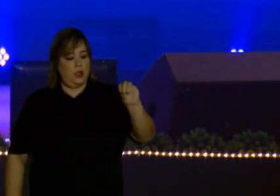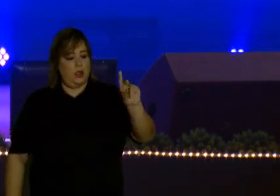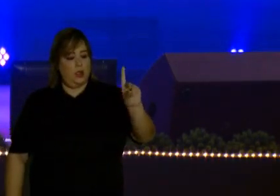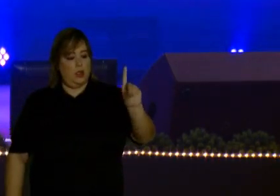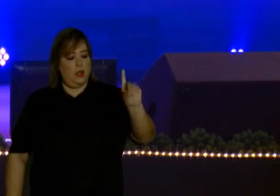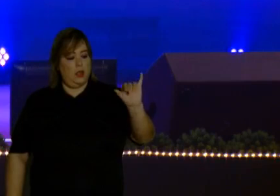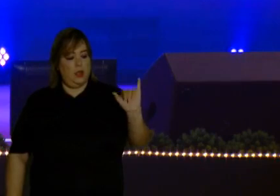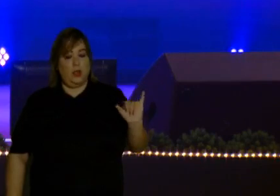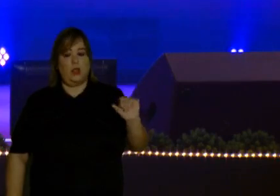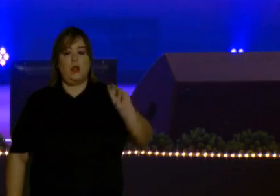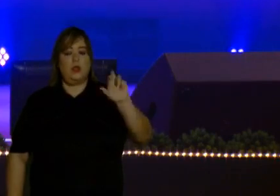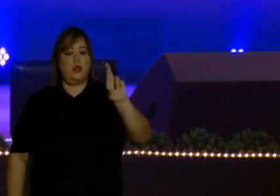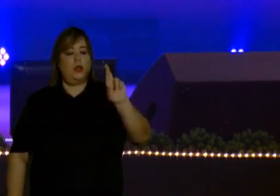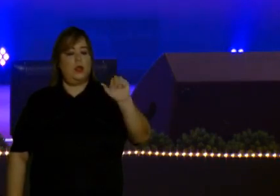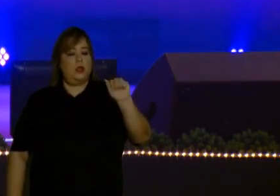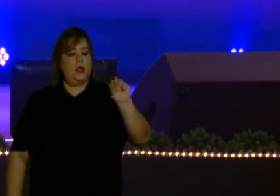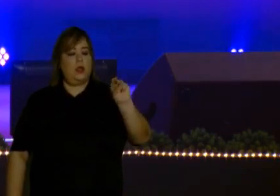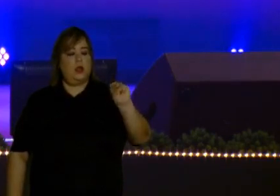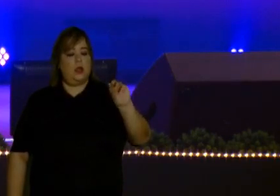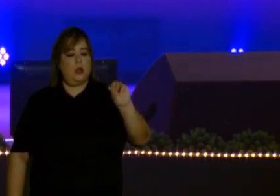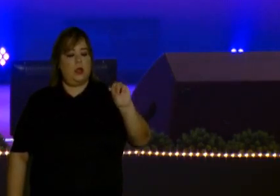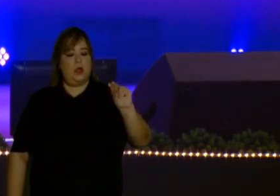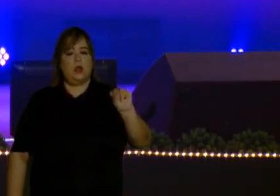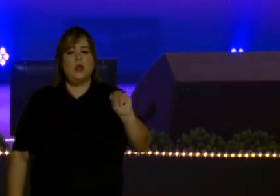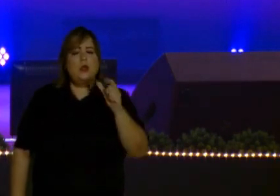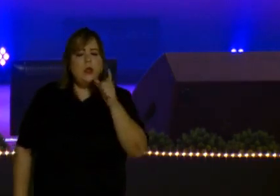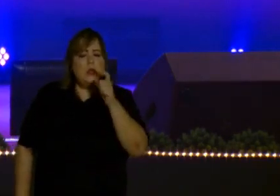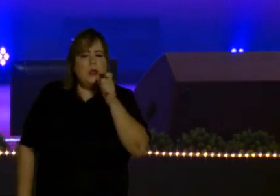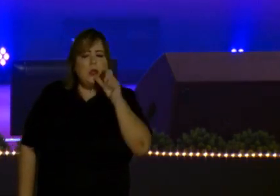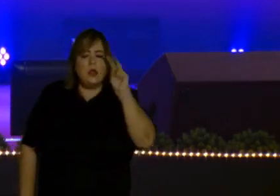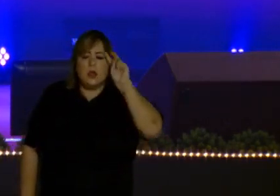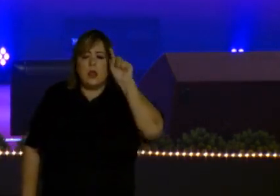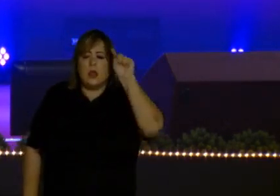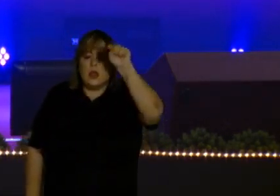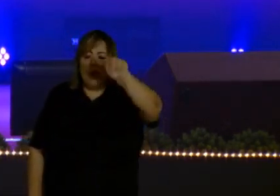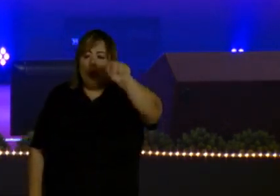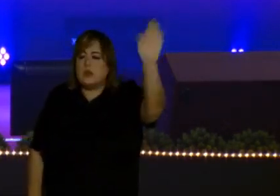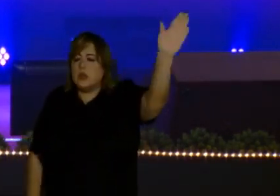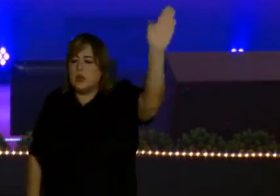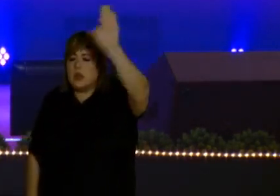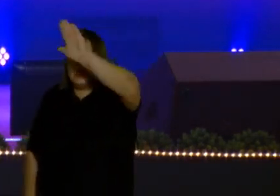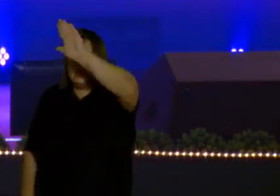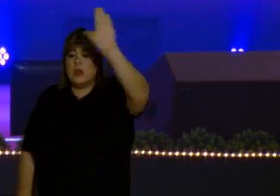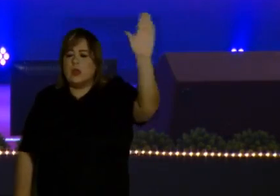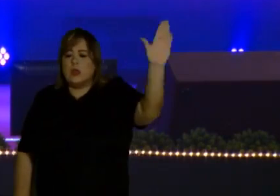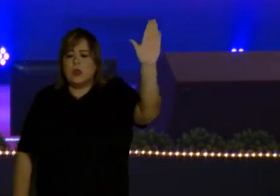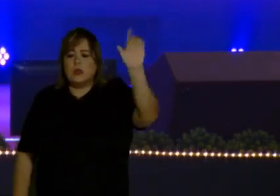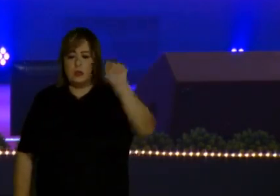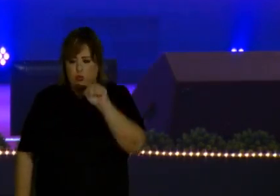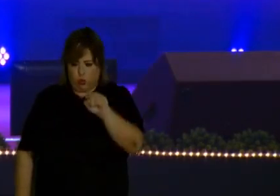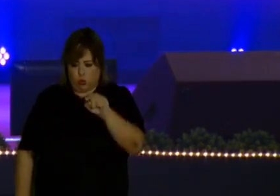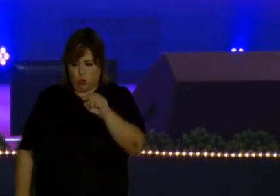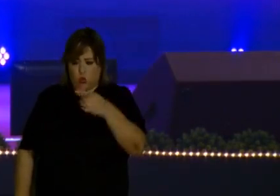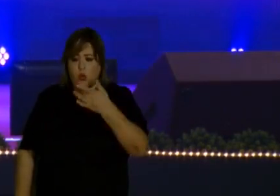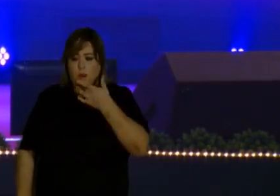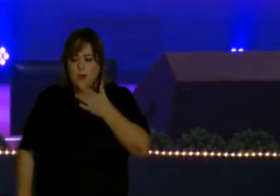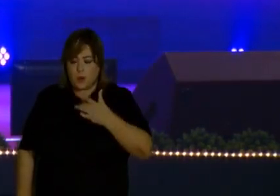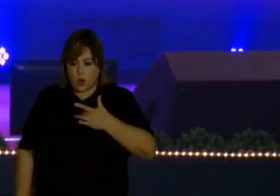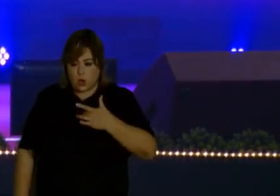Pastor Ramón. Y por allá no veo el rostro, ¿verdad? Pero mueva la mano todo el que cumple años en